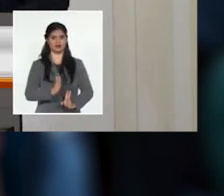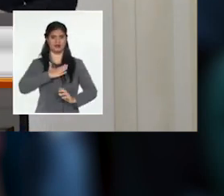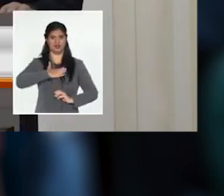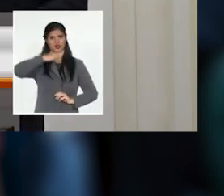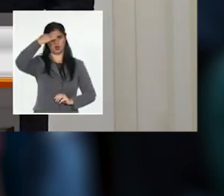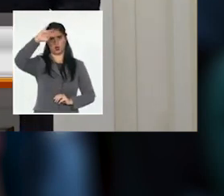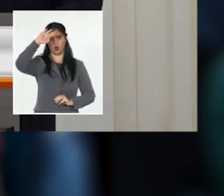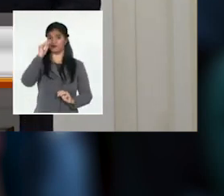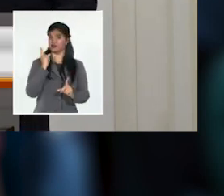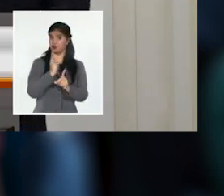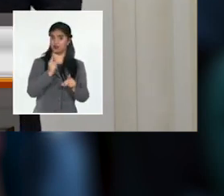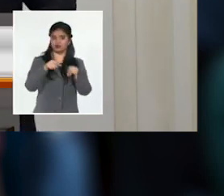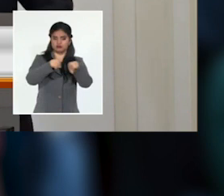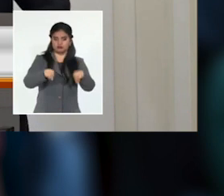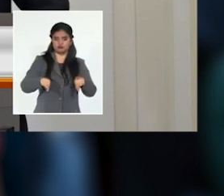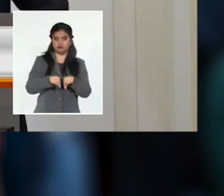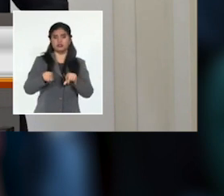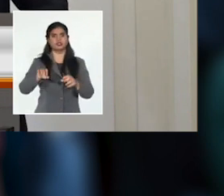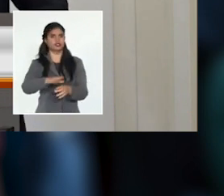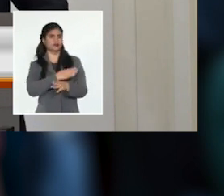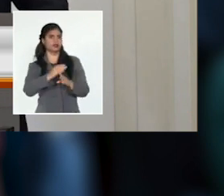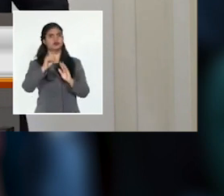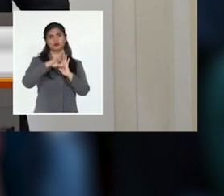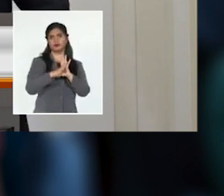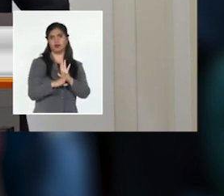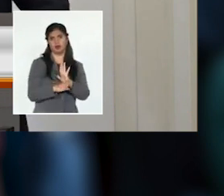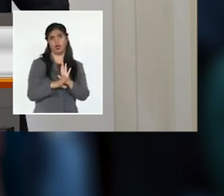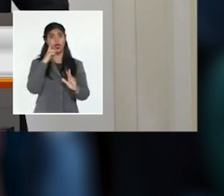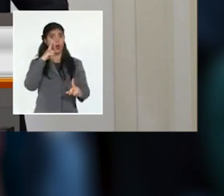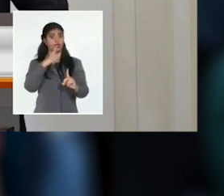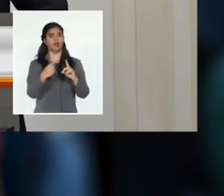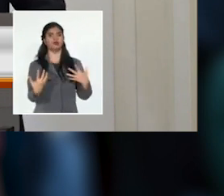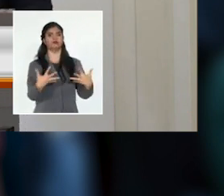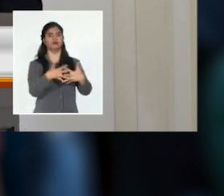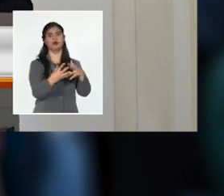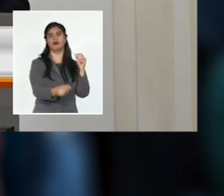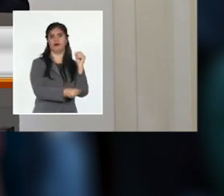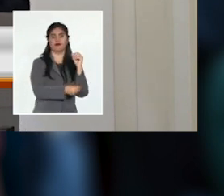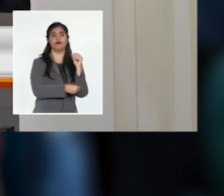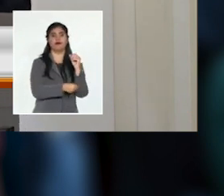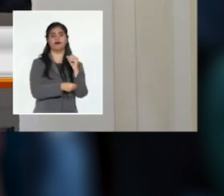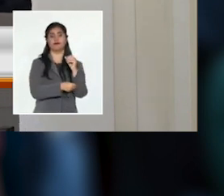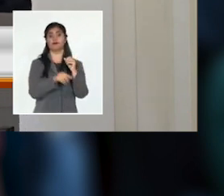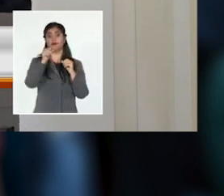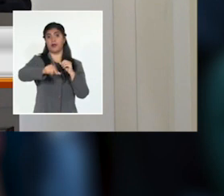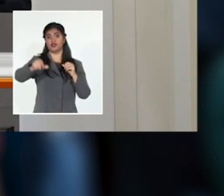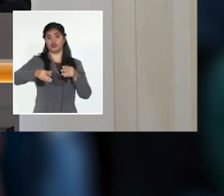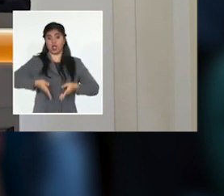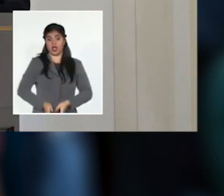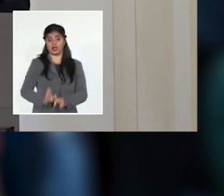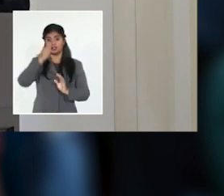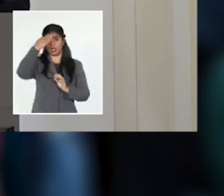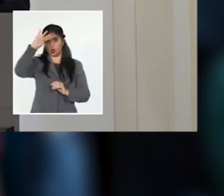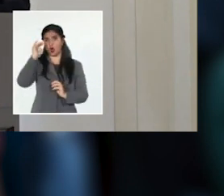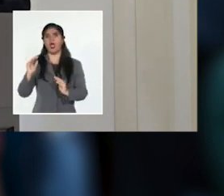hemos adoptado varias decisiones y medidas dirigidas a continuar estrechando los vínculos con los cubanos residentes en el exterior, a pesar de las